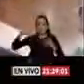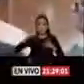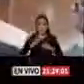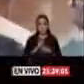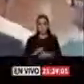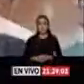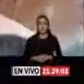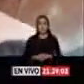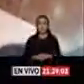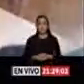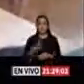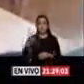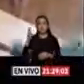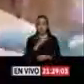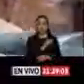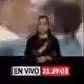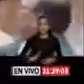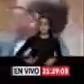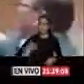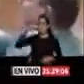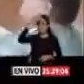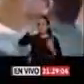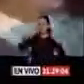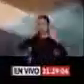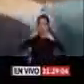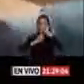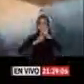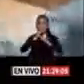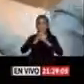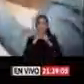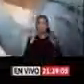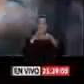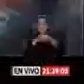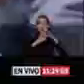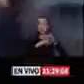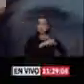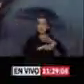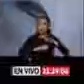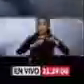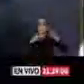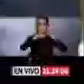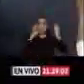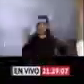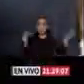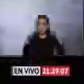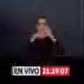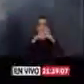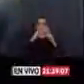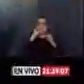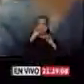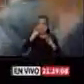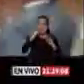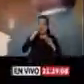funcionario. Glass cumple una pena de 6 años por el cometimiento del delito de asociación ilícita relacionada al caso Otto.